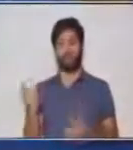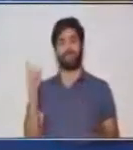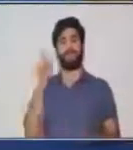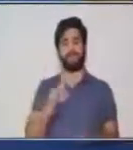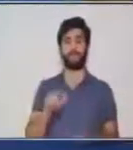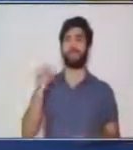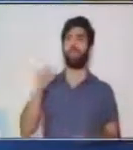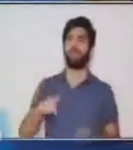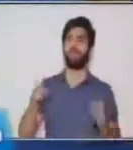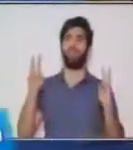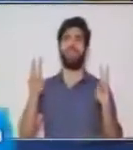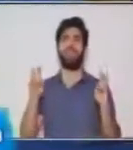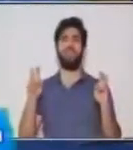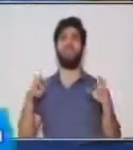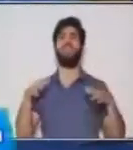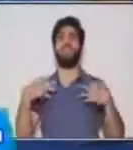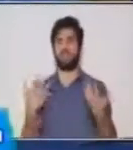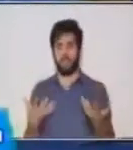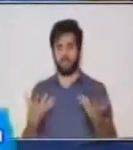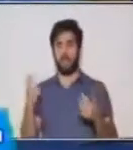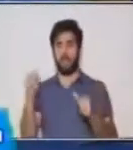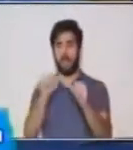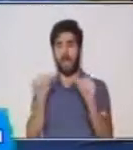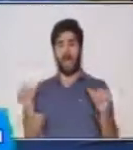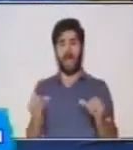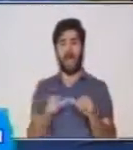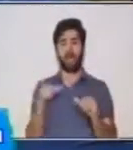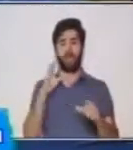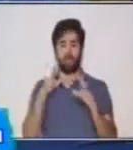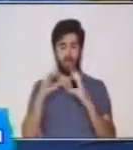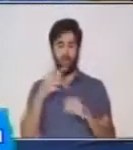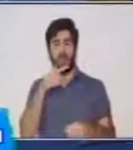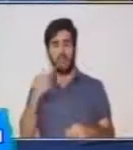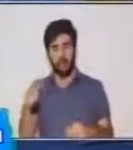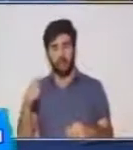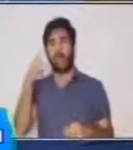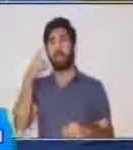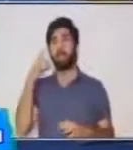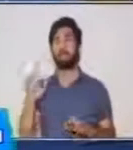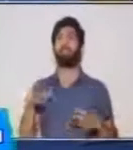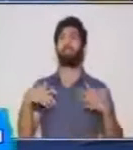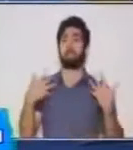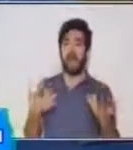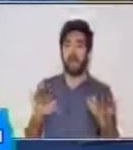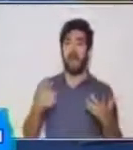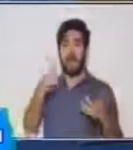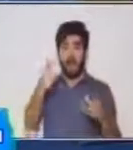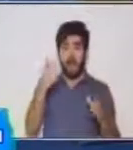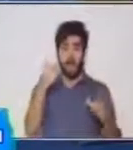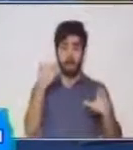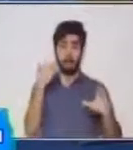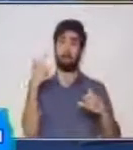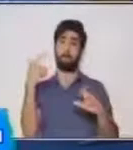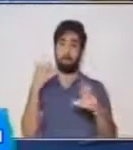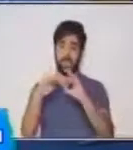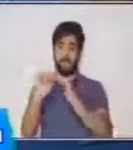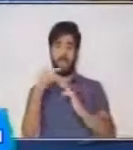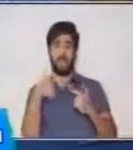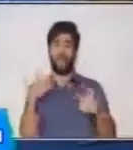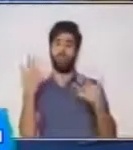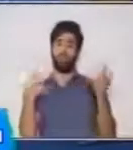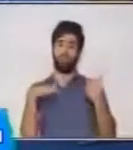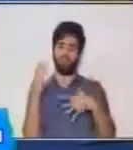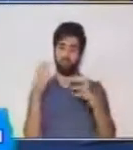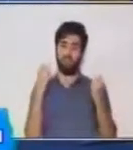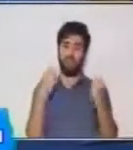a desarrollar el tema del área de comunicación y lenguaje. Hoy vamos a aprender cómo identificar en un mensaje oral el personaje, el